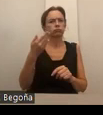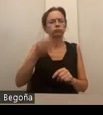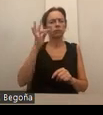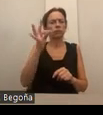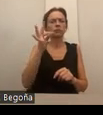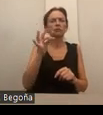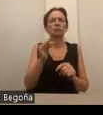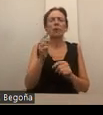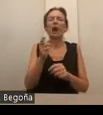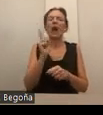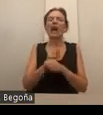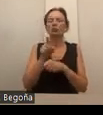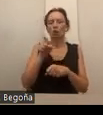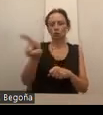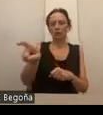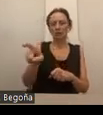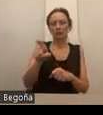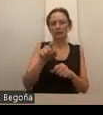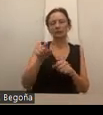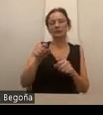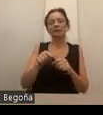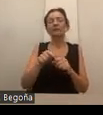que, sobre todo a nivel hepático,